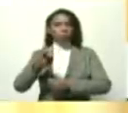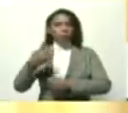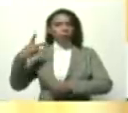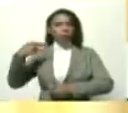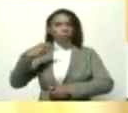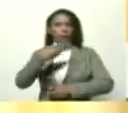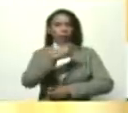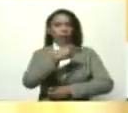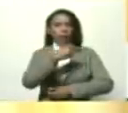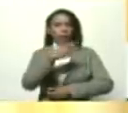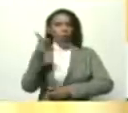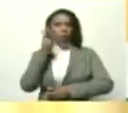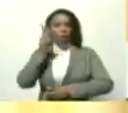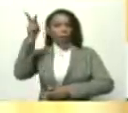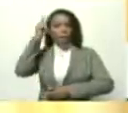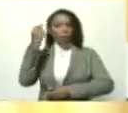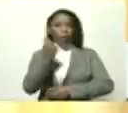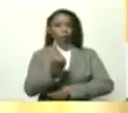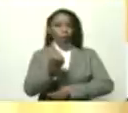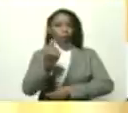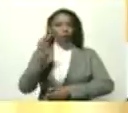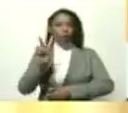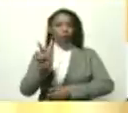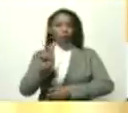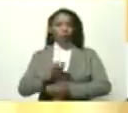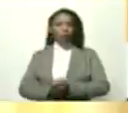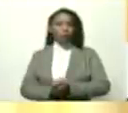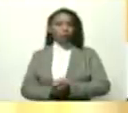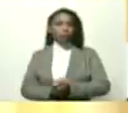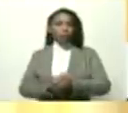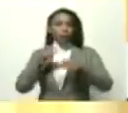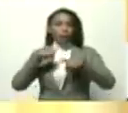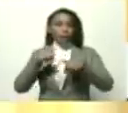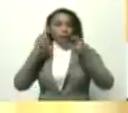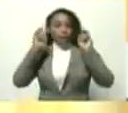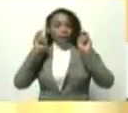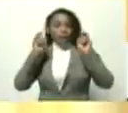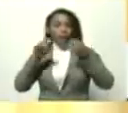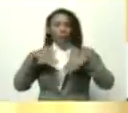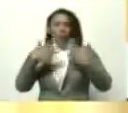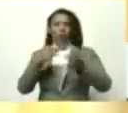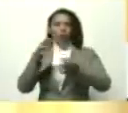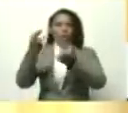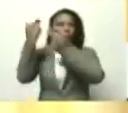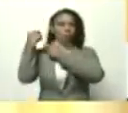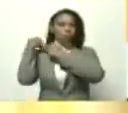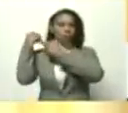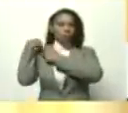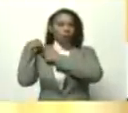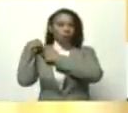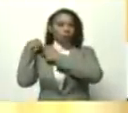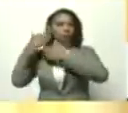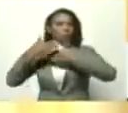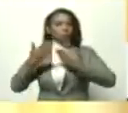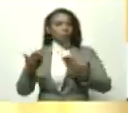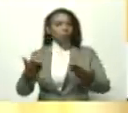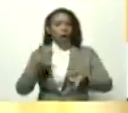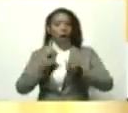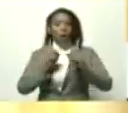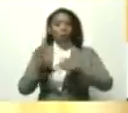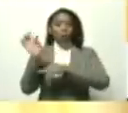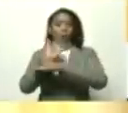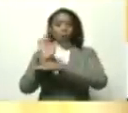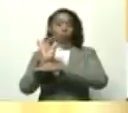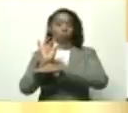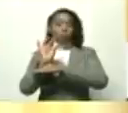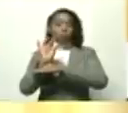Tejerías, Guaycaipuro 1 y 2. Guaycaipuro 2 en este caso. ¿Cuál es la responsabilidad de algunos